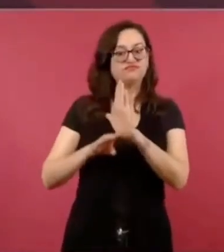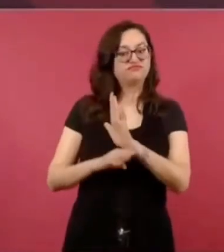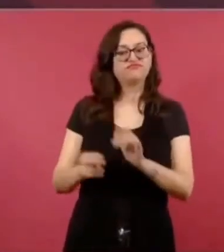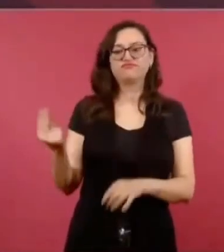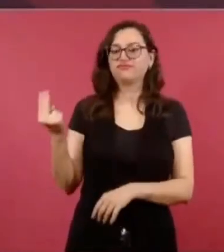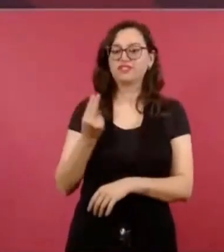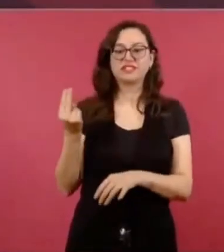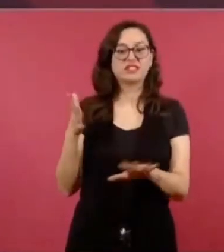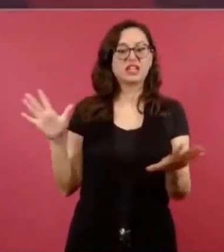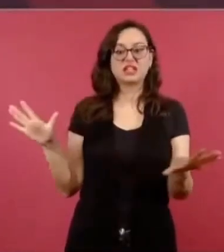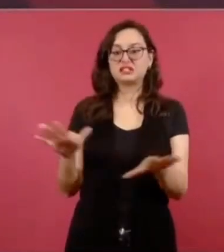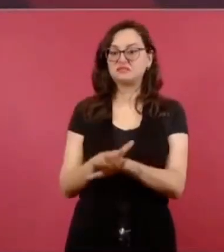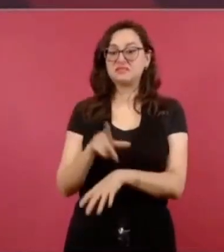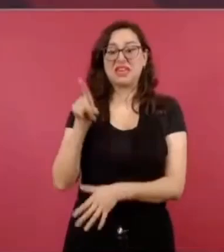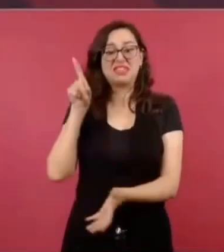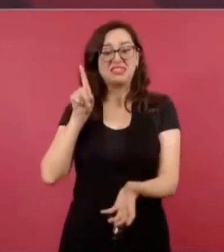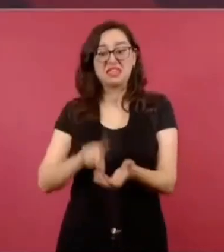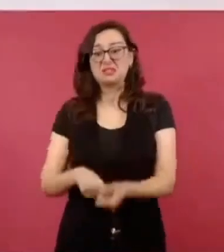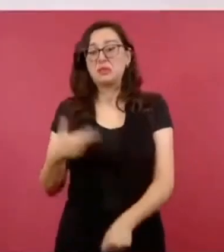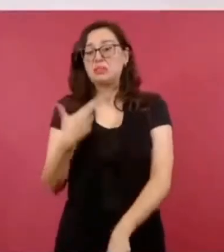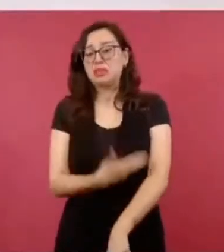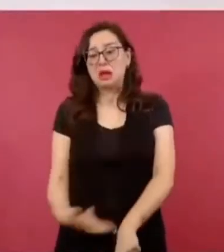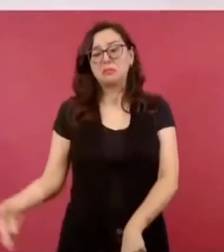Está muy burocratizada.